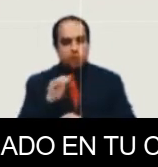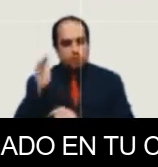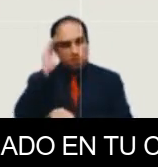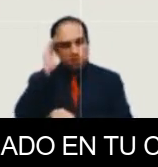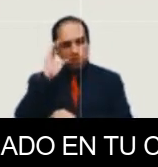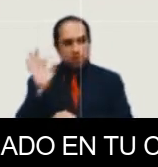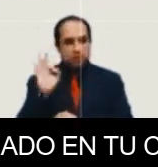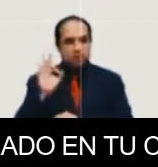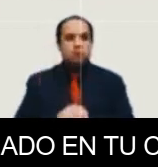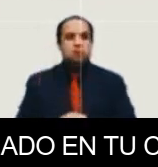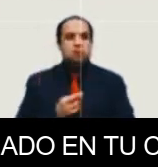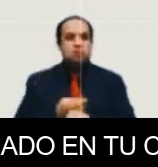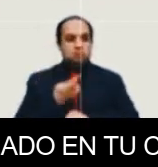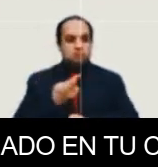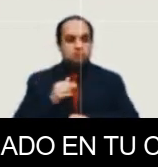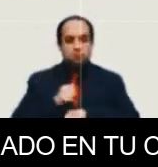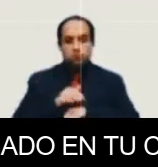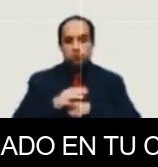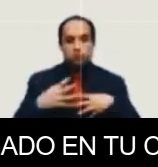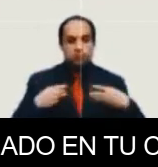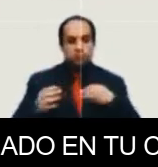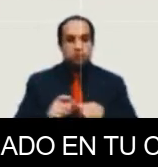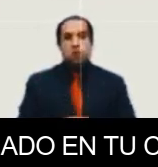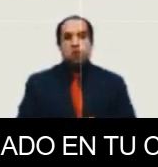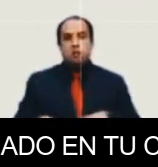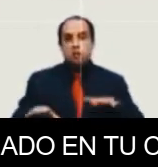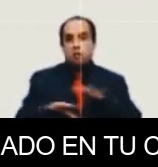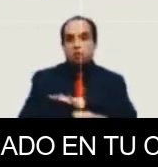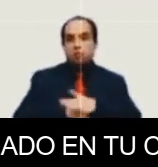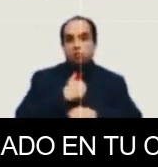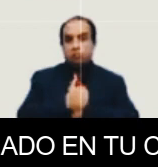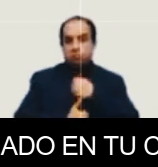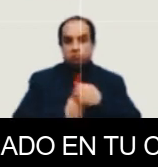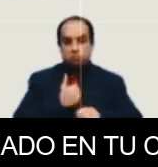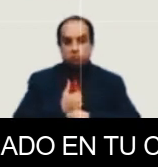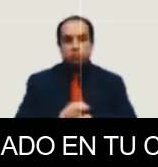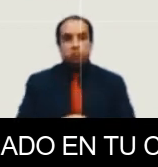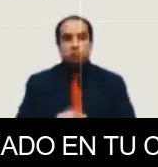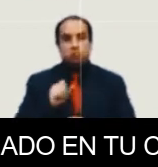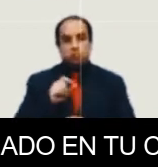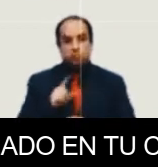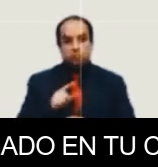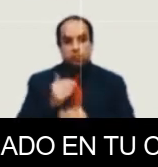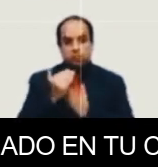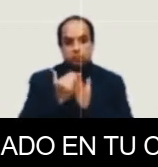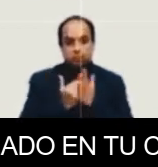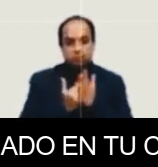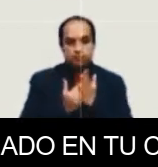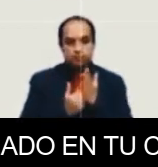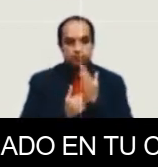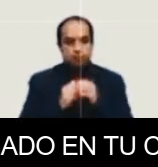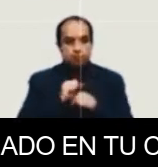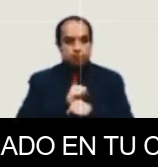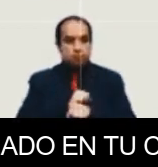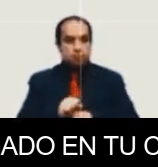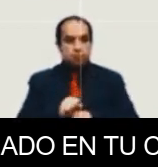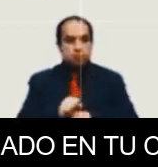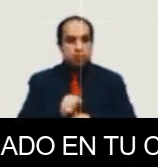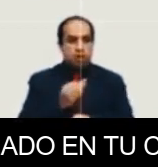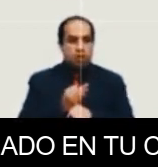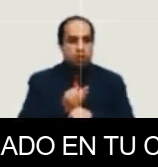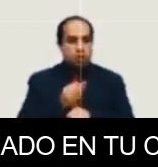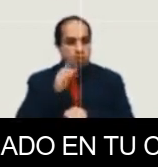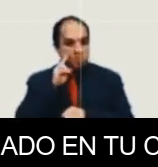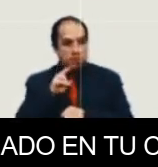un máximo número de contagios justo en el cambio de año y una reducción moderada que hemos venido viendo en otras